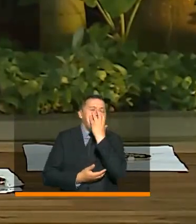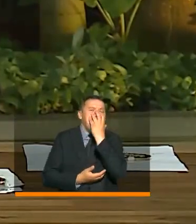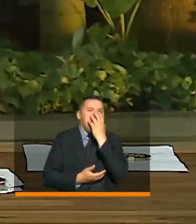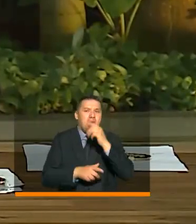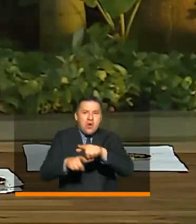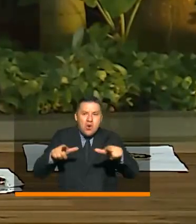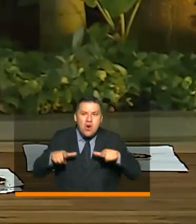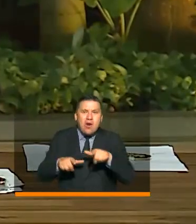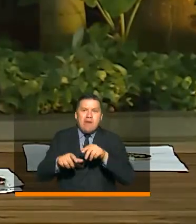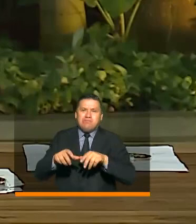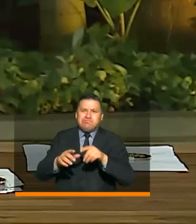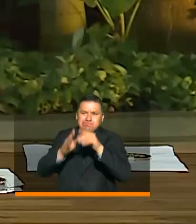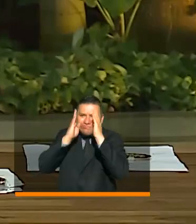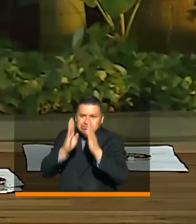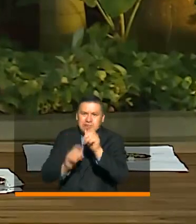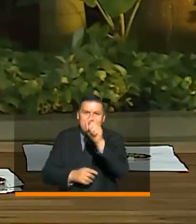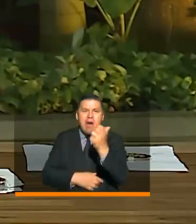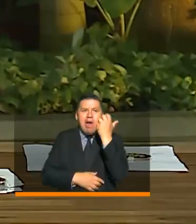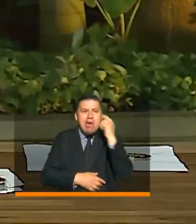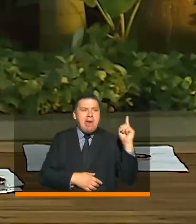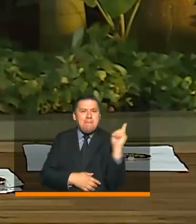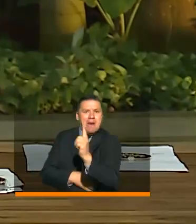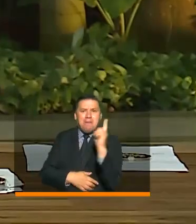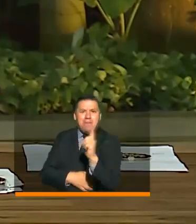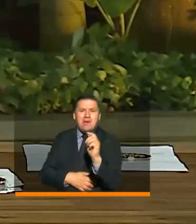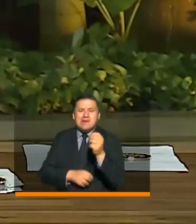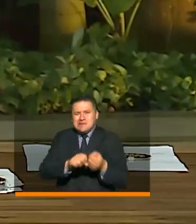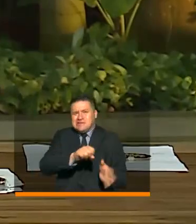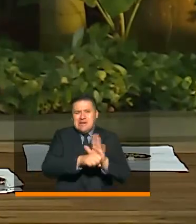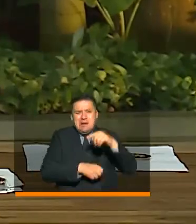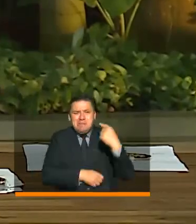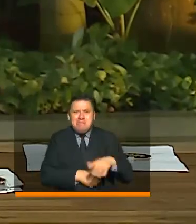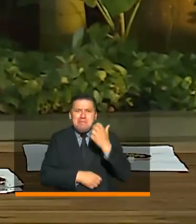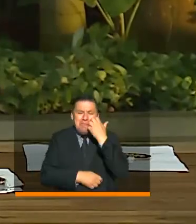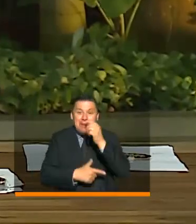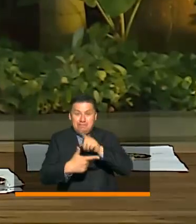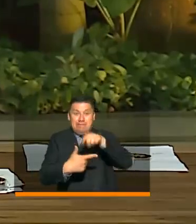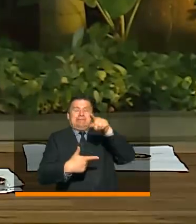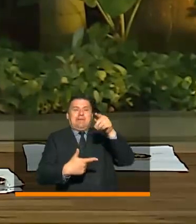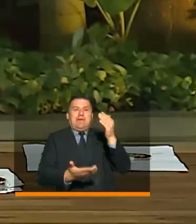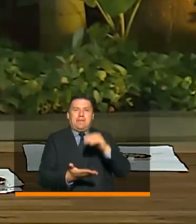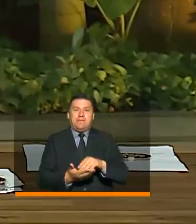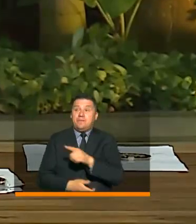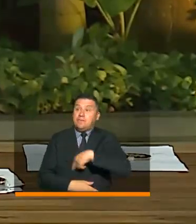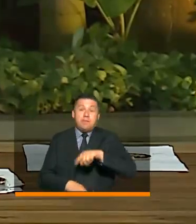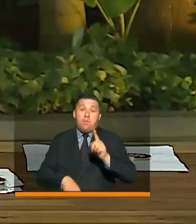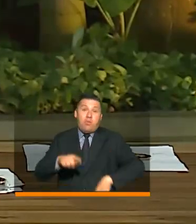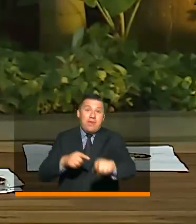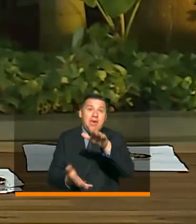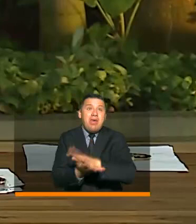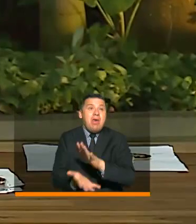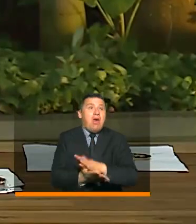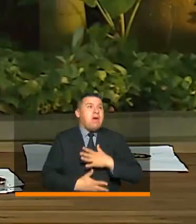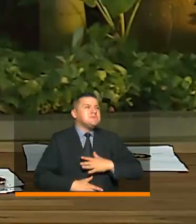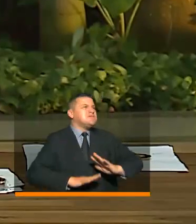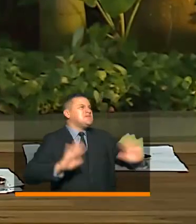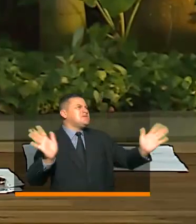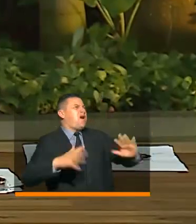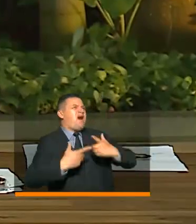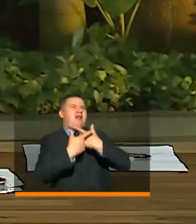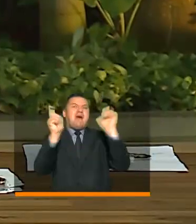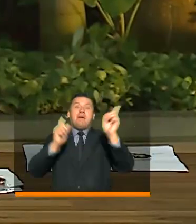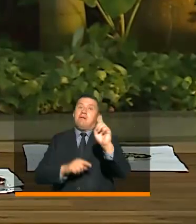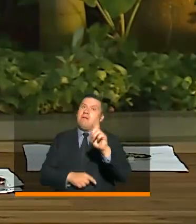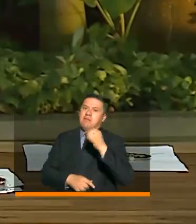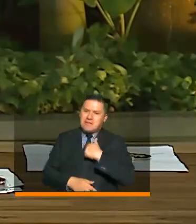sigamos atendiendo a los pacientes COVID. Pero obviamente con el mensaje, aquí nadie puede bajar la guardia, todos tenemos que seguir